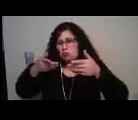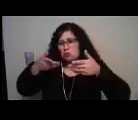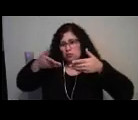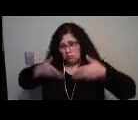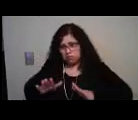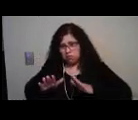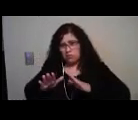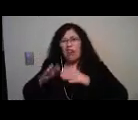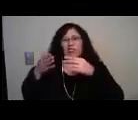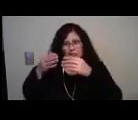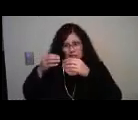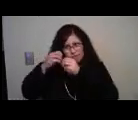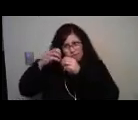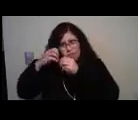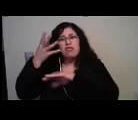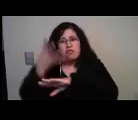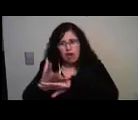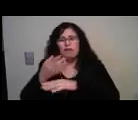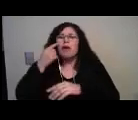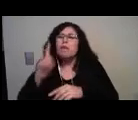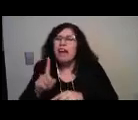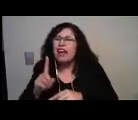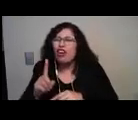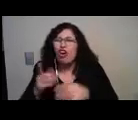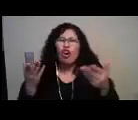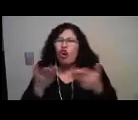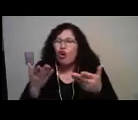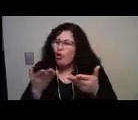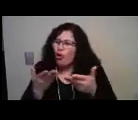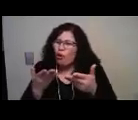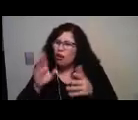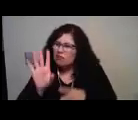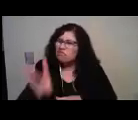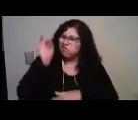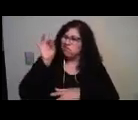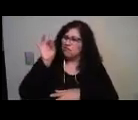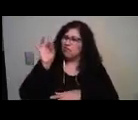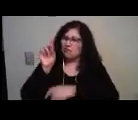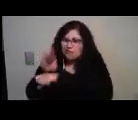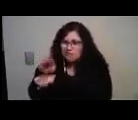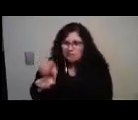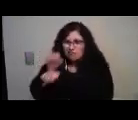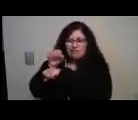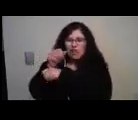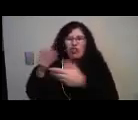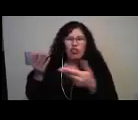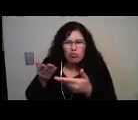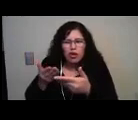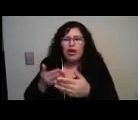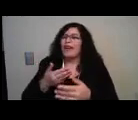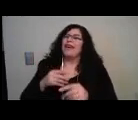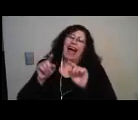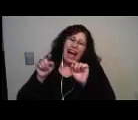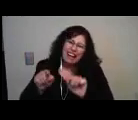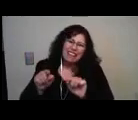¿ya? Pero es muy difícil poder pesquisarlo porque no provoca sintomatología, ¿ya? Hasta que finalmente se rompe y ahí